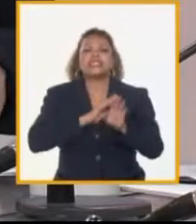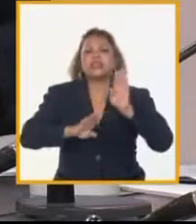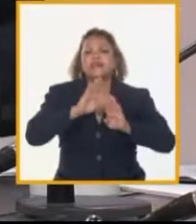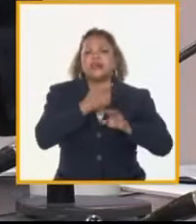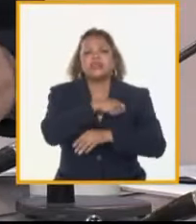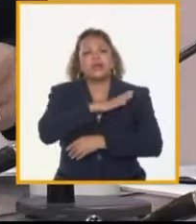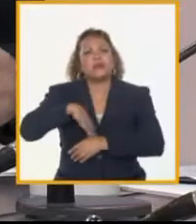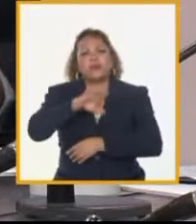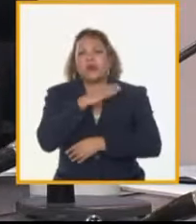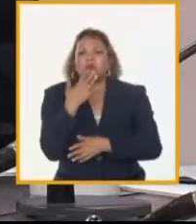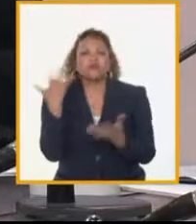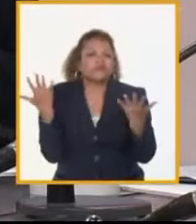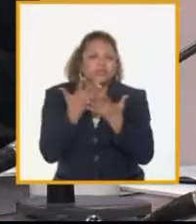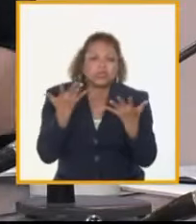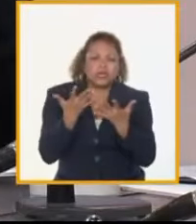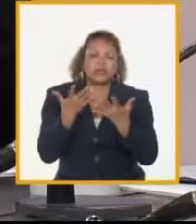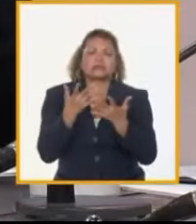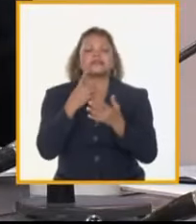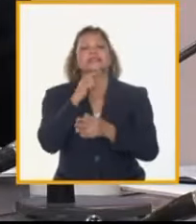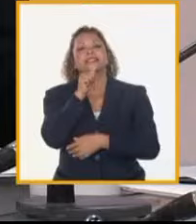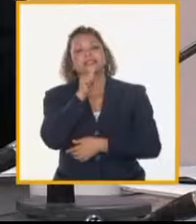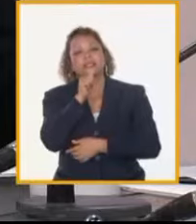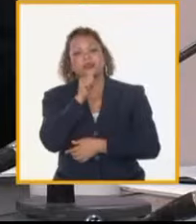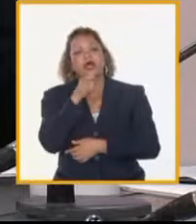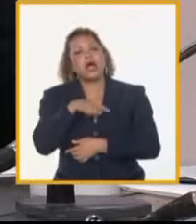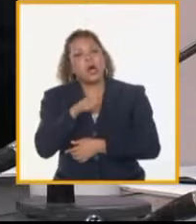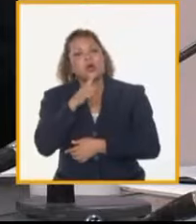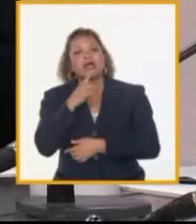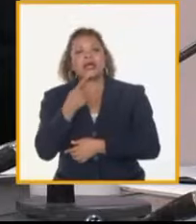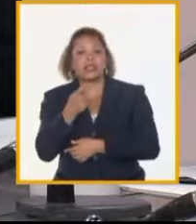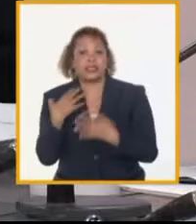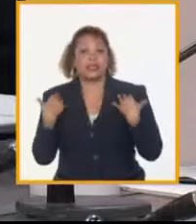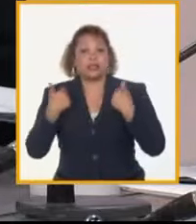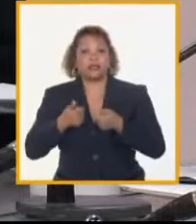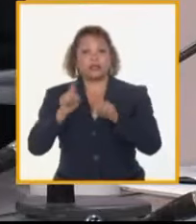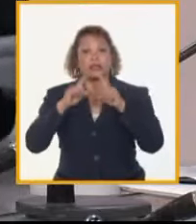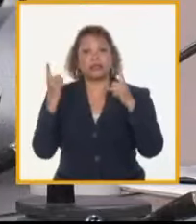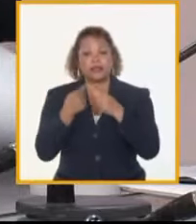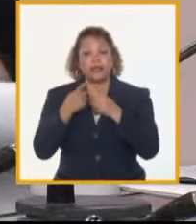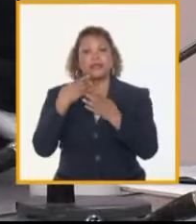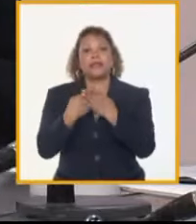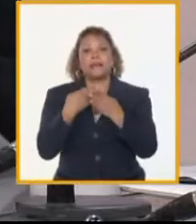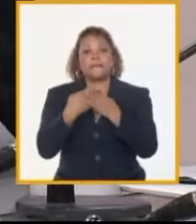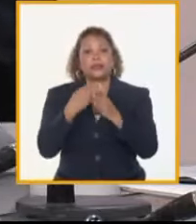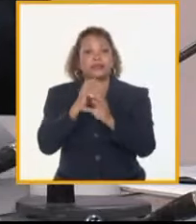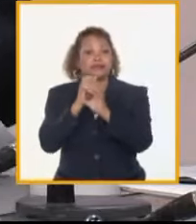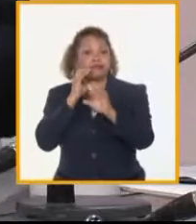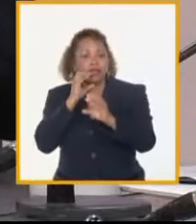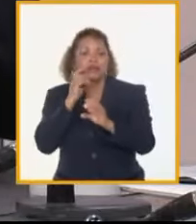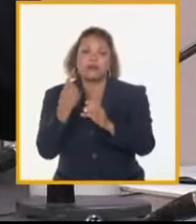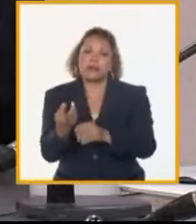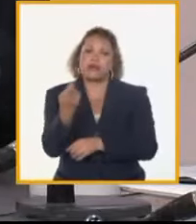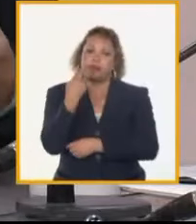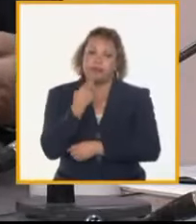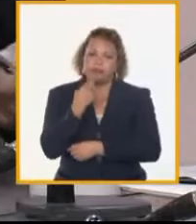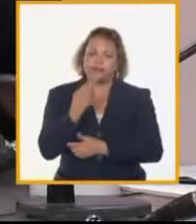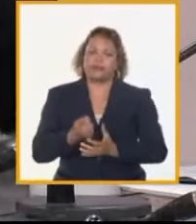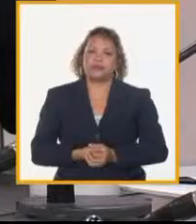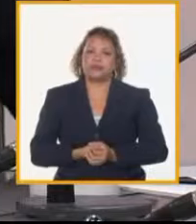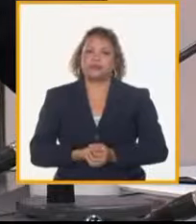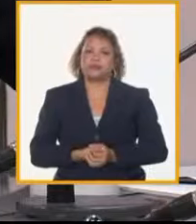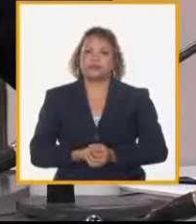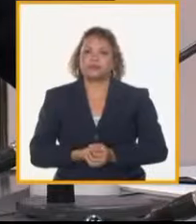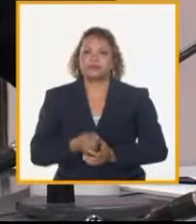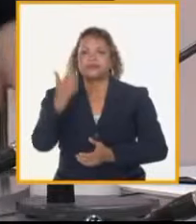Sobre esos temas, pues quiero hablar con el director general de la empresa de ómnibus nacionales, el compañero Aidel.